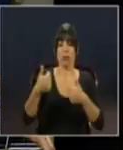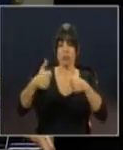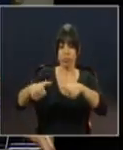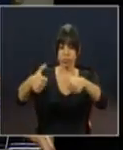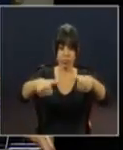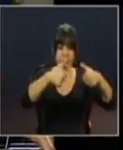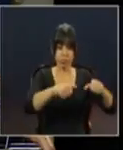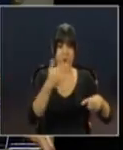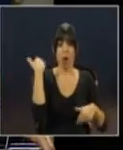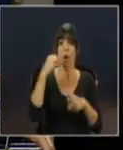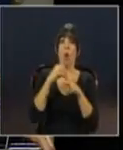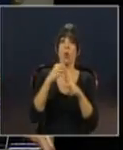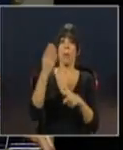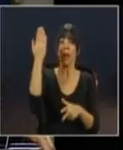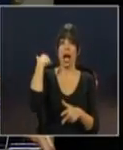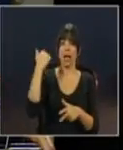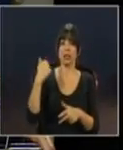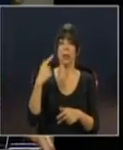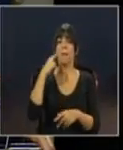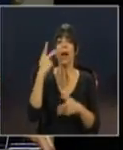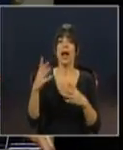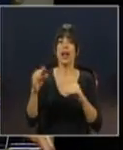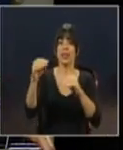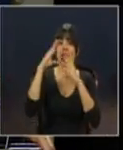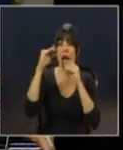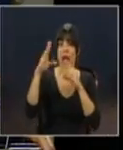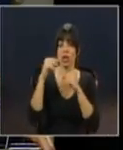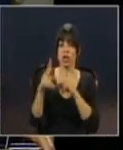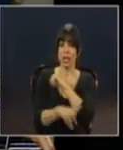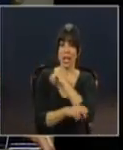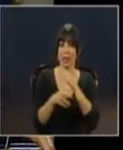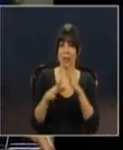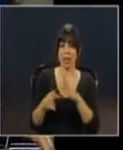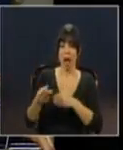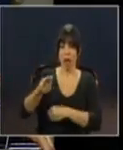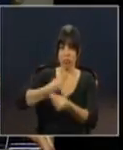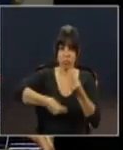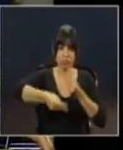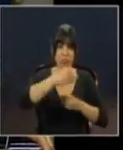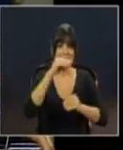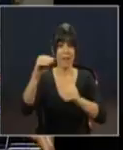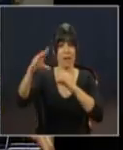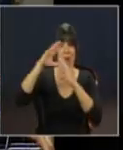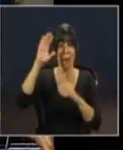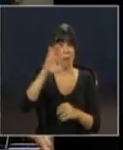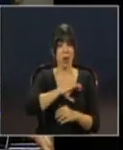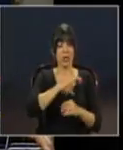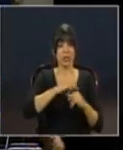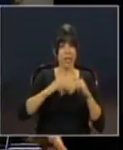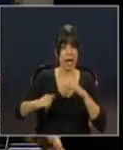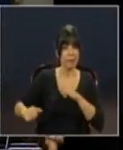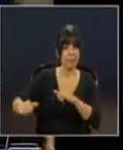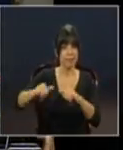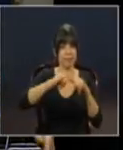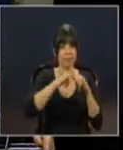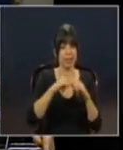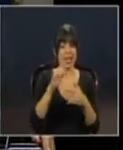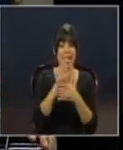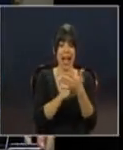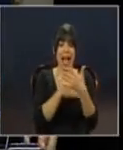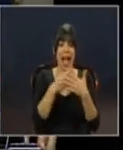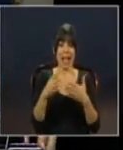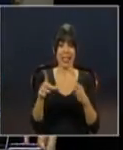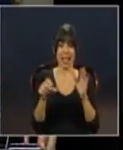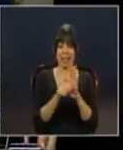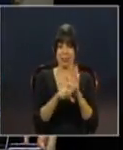pasado el avance en el intercambio de datos sobre criminalidad, la homologación de información policial y a madurar la agenda